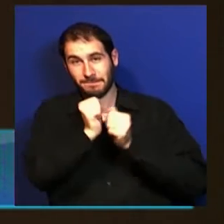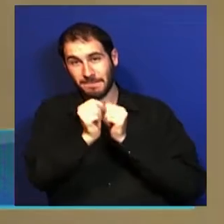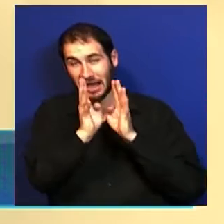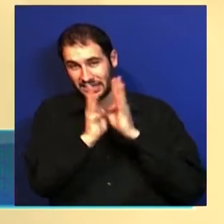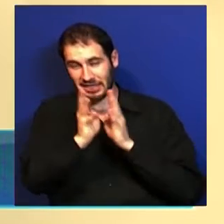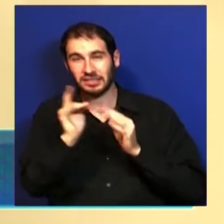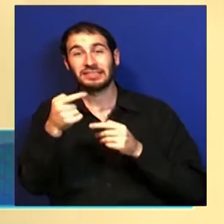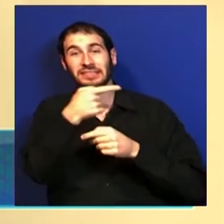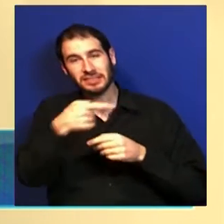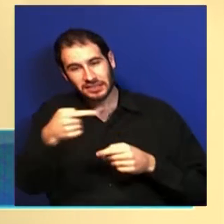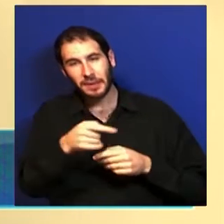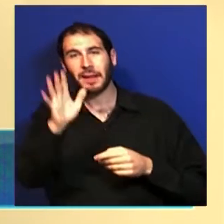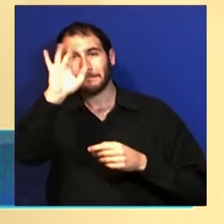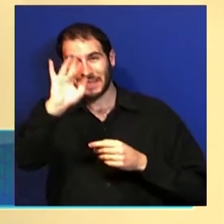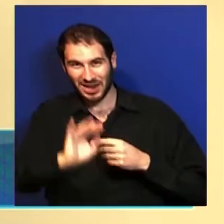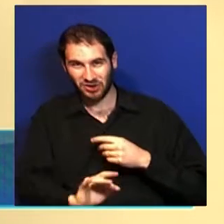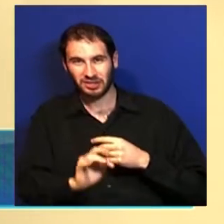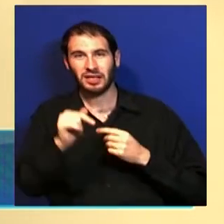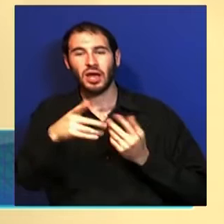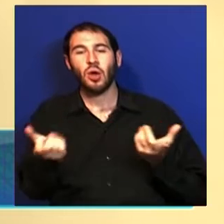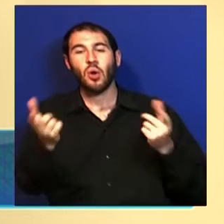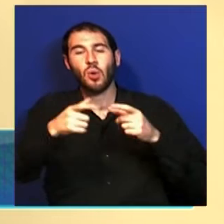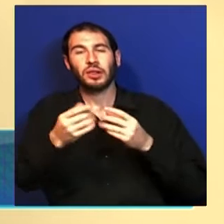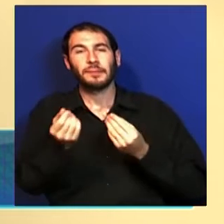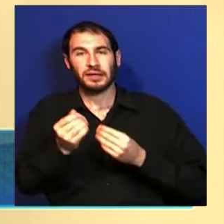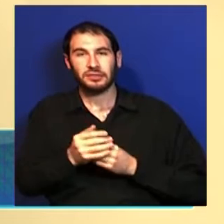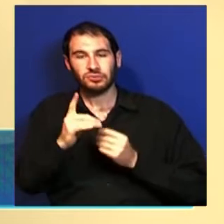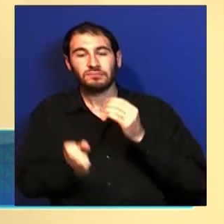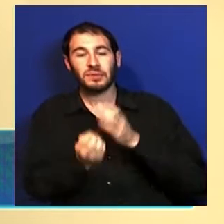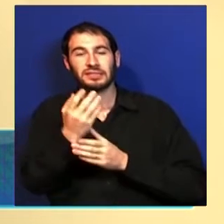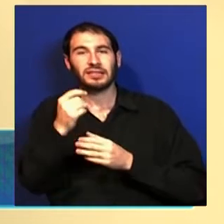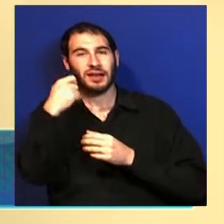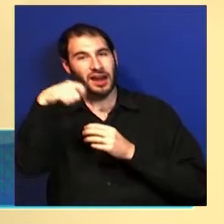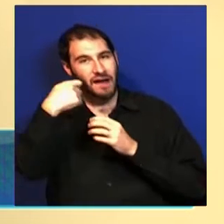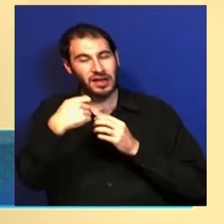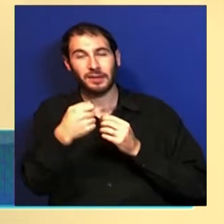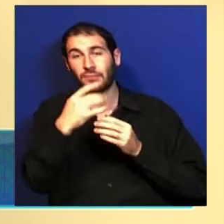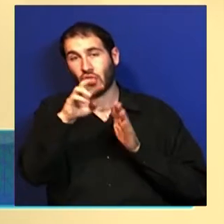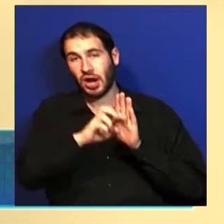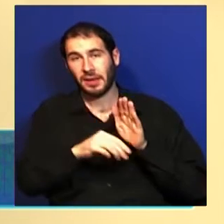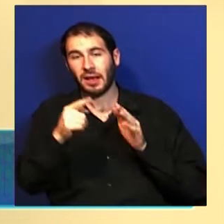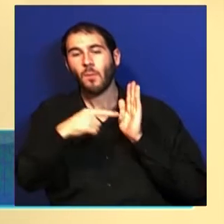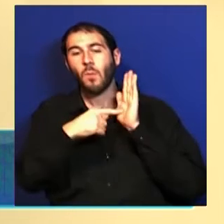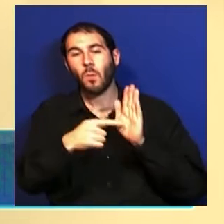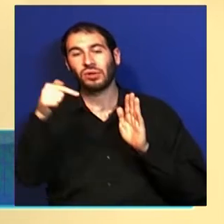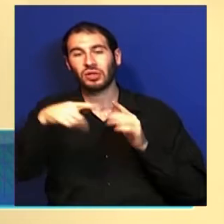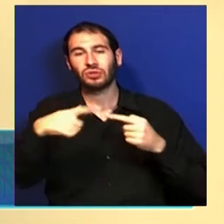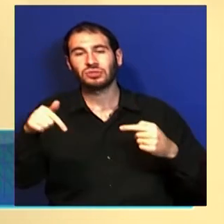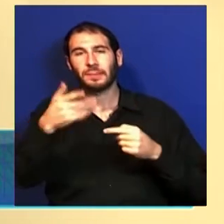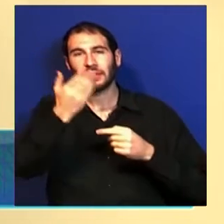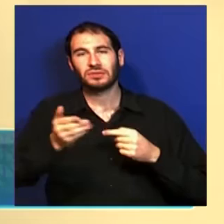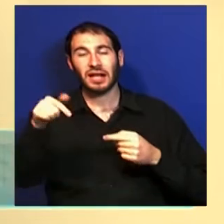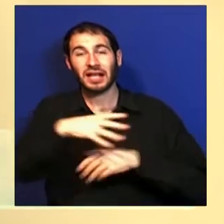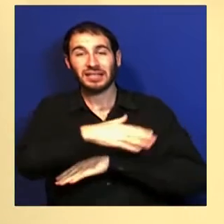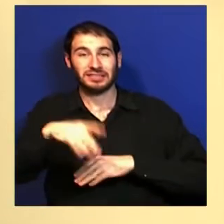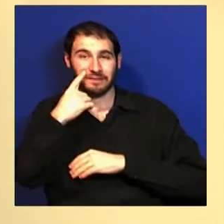Todas las semanas, todos los miércoles, se juntan para producir y grabar este programa para visibilizar la realidad de las personas en